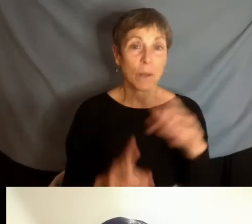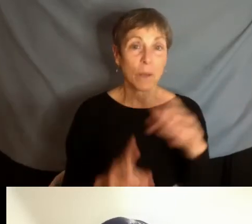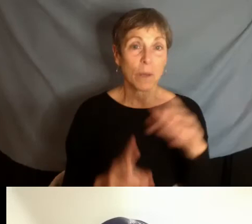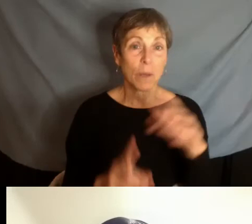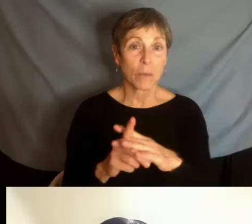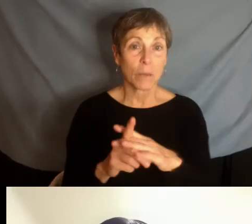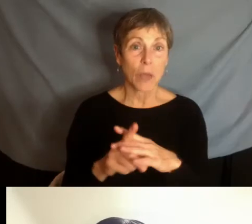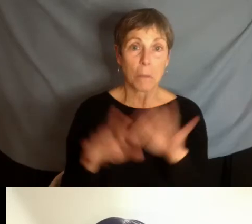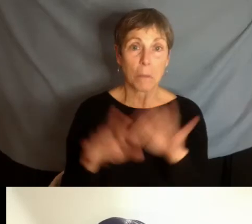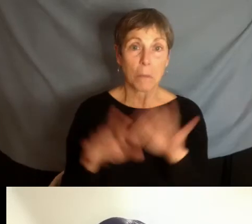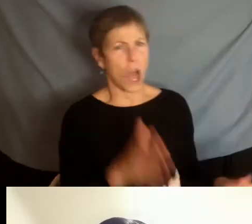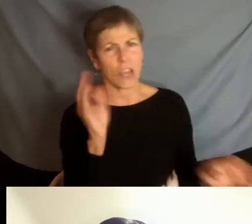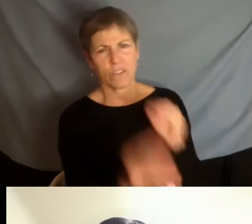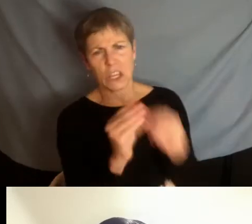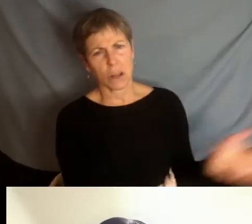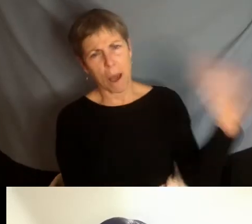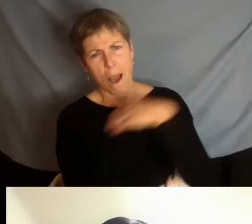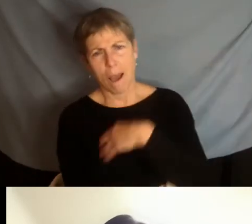de rectificar